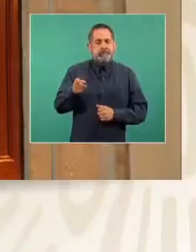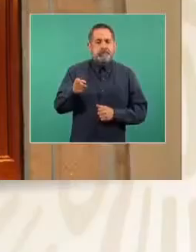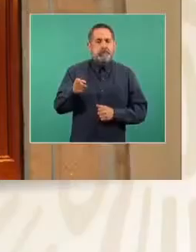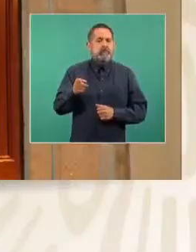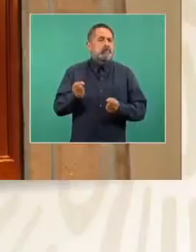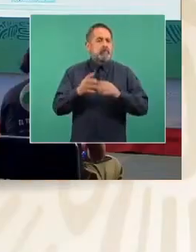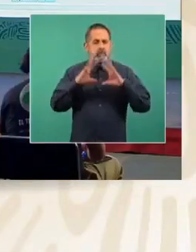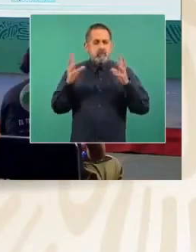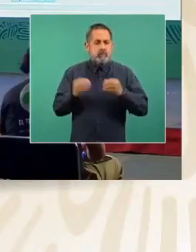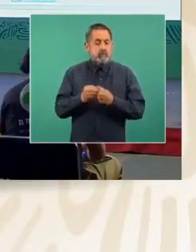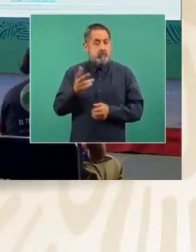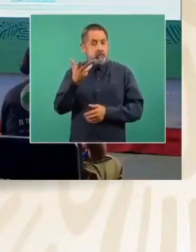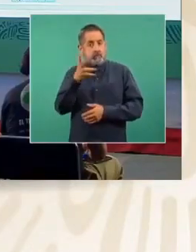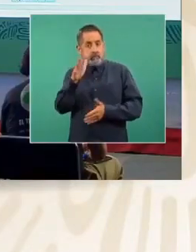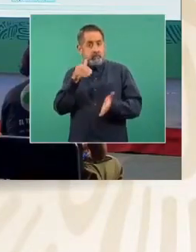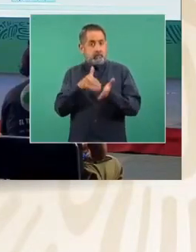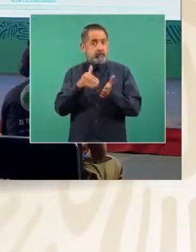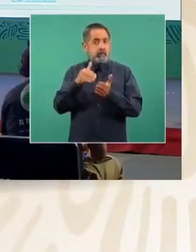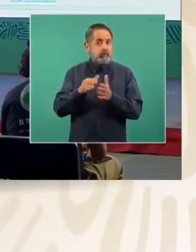ya son